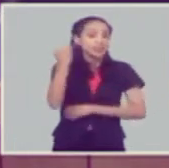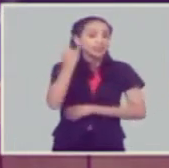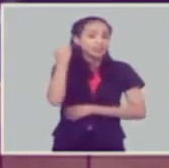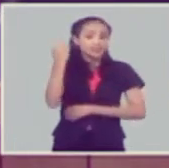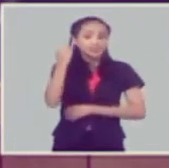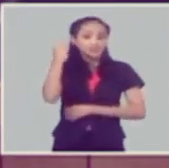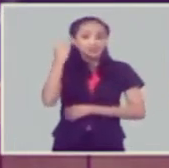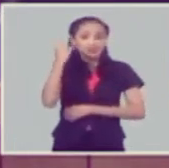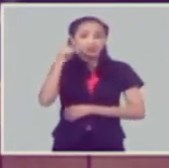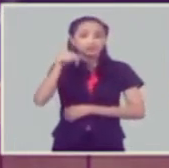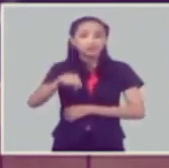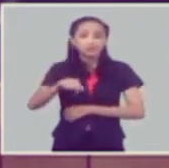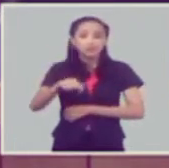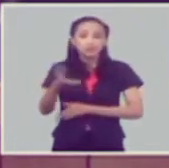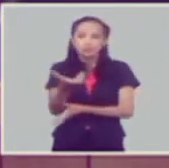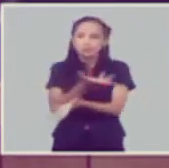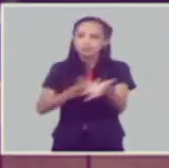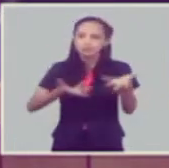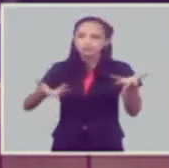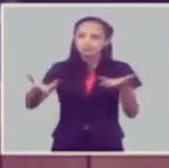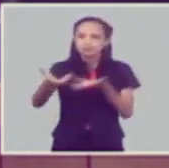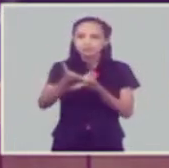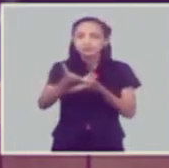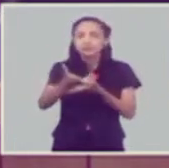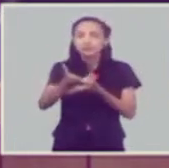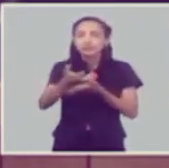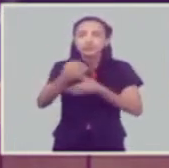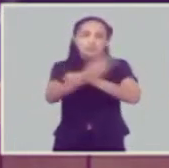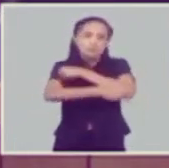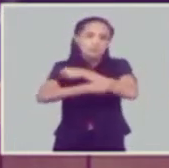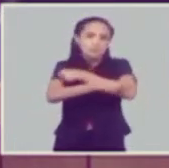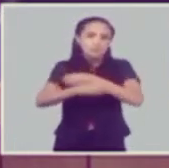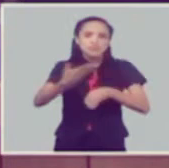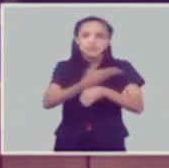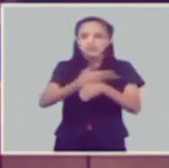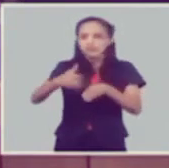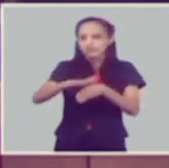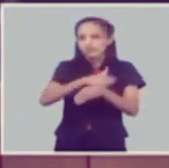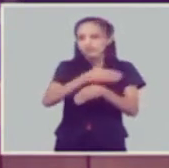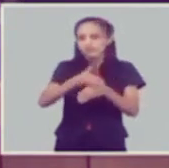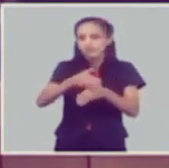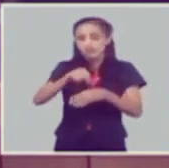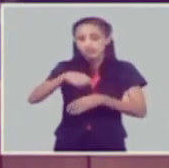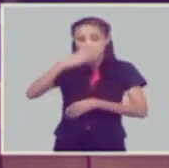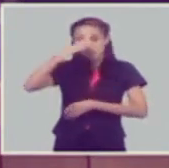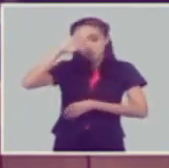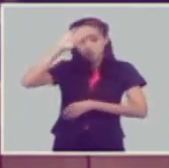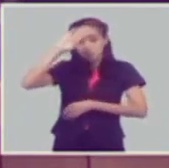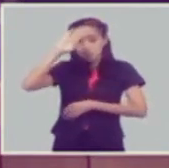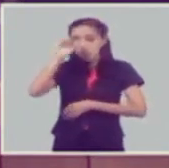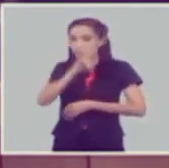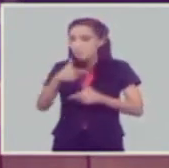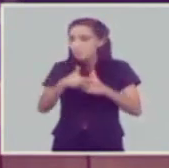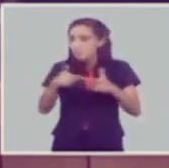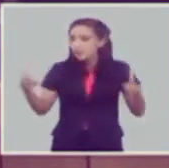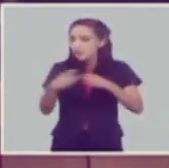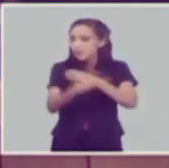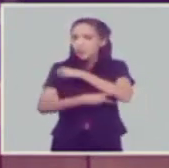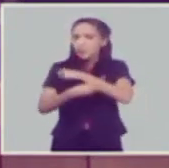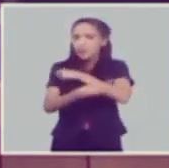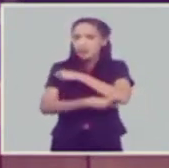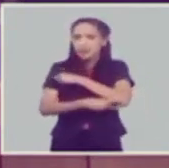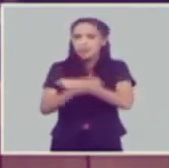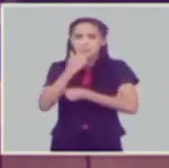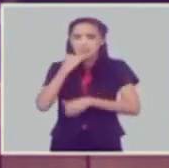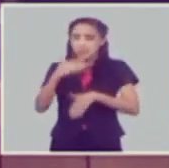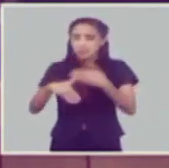marco de referencia para la interacción entre las naciones. Para Cuba y para la mayoría de los países se redujeron las posibilidades